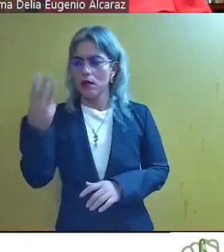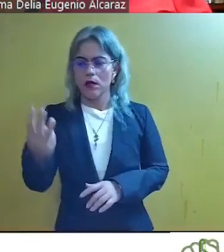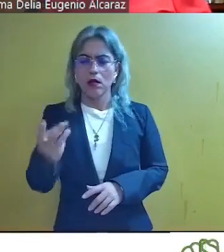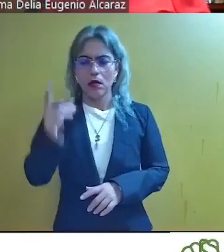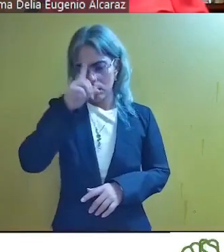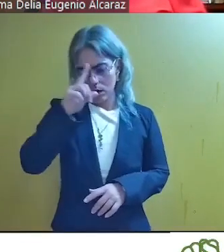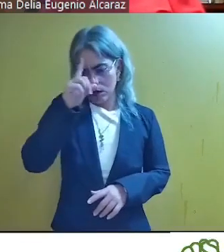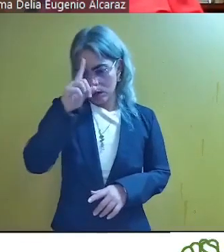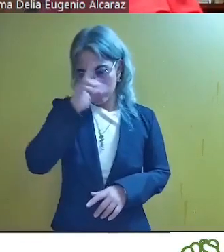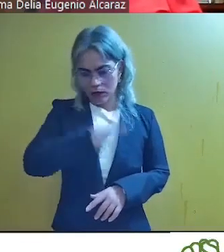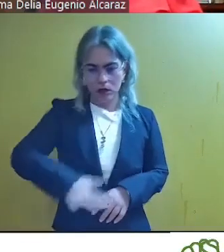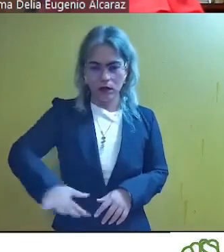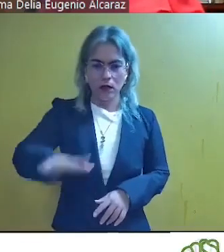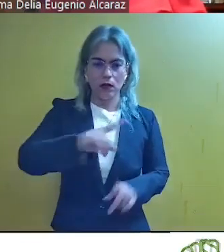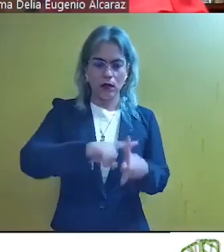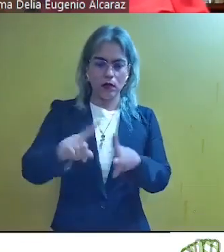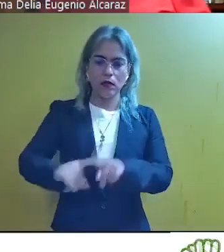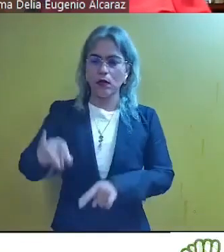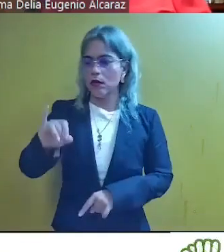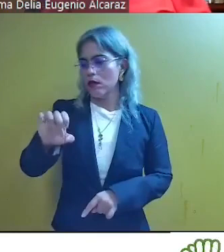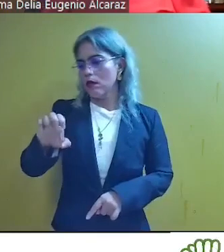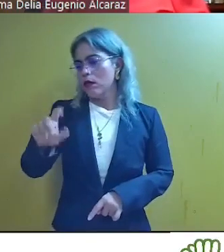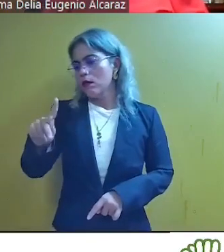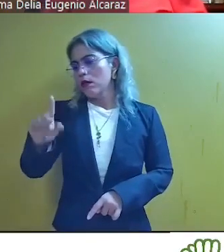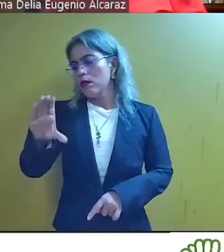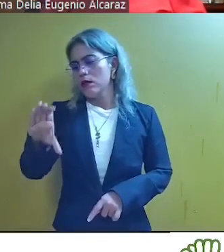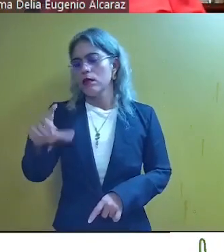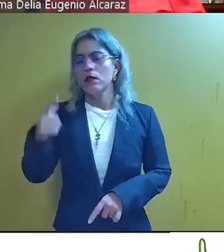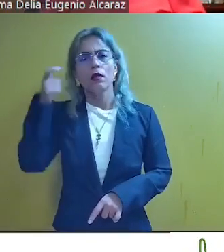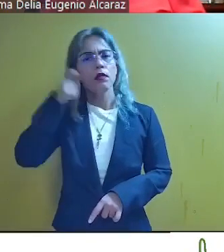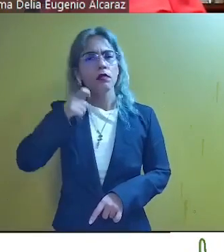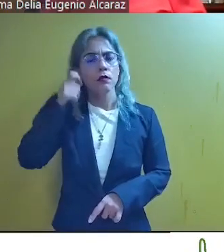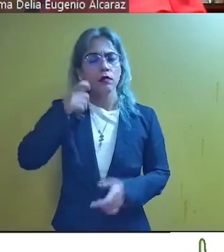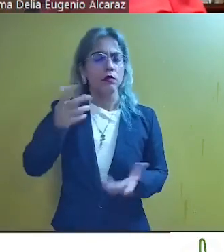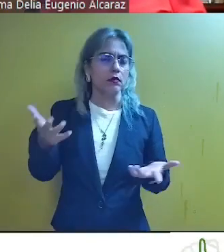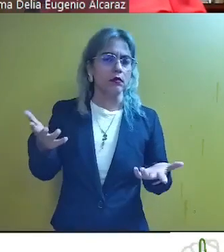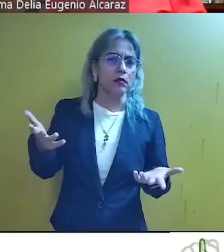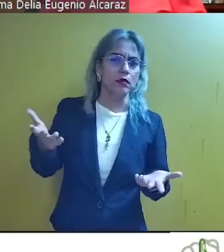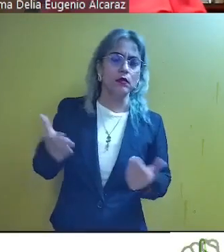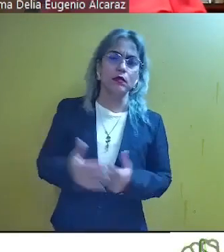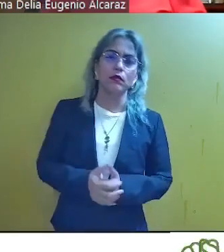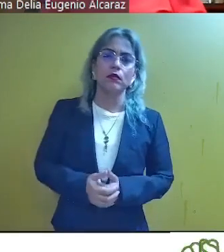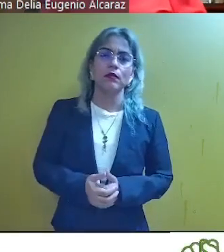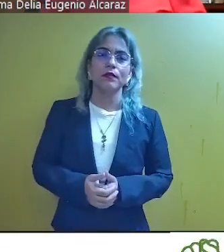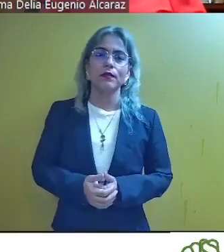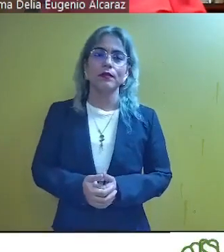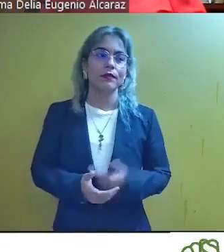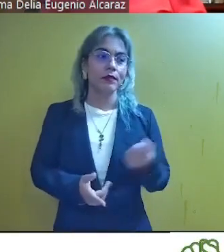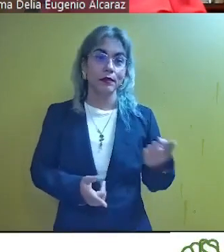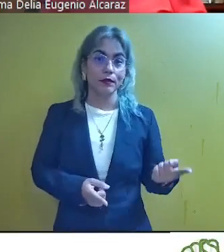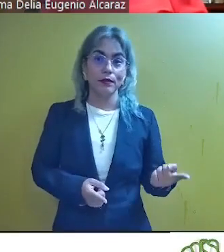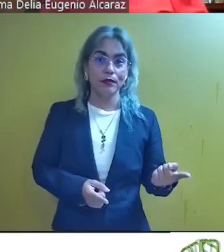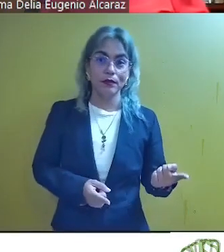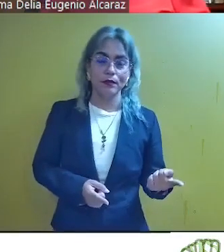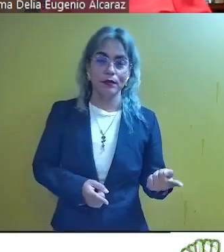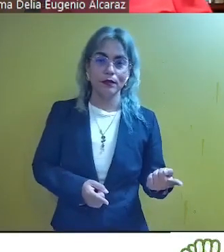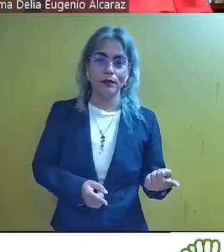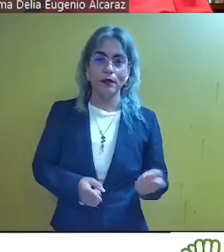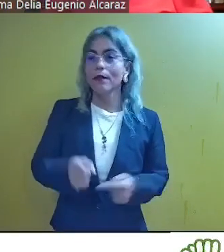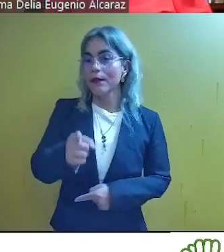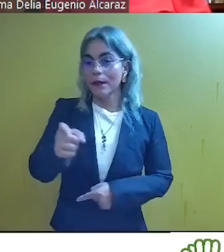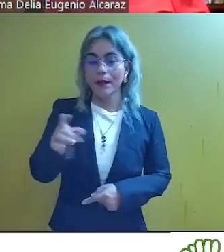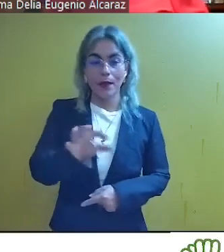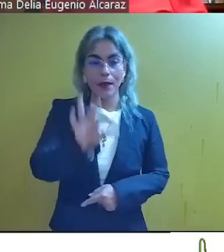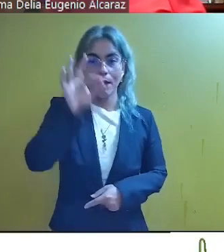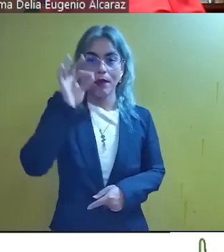consejerías distritales electorales del IEP-SEGRO, desde la óptica propuesta, tal consideración de la actora no constituye un impedimento o causa de